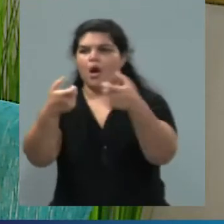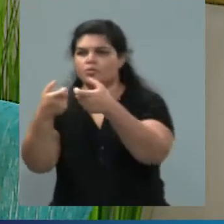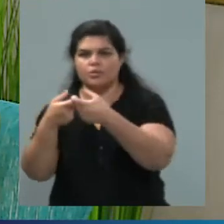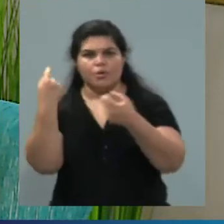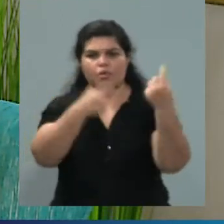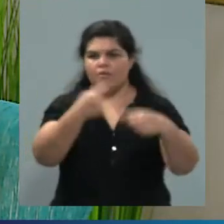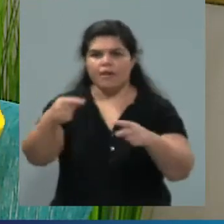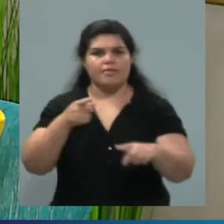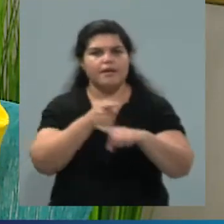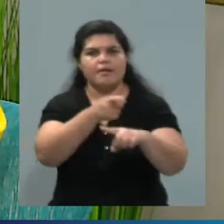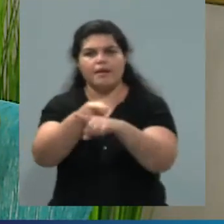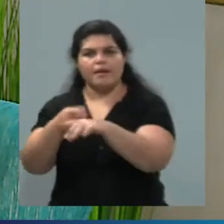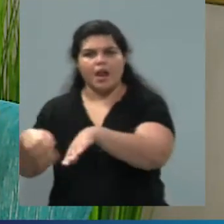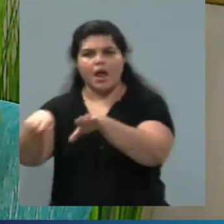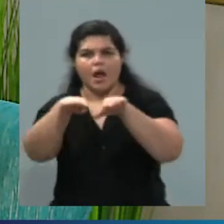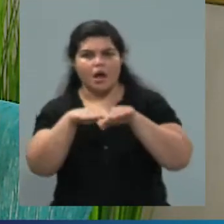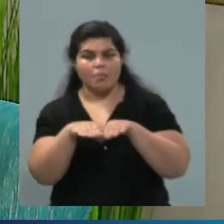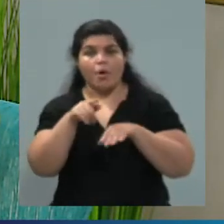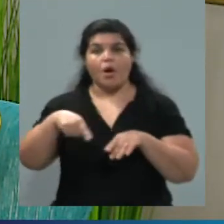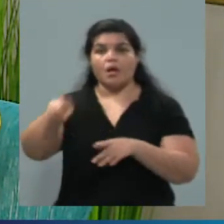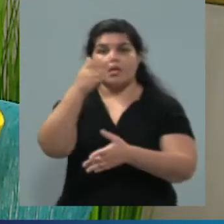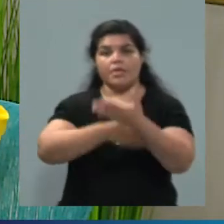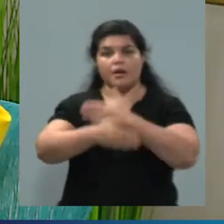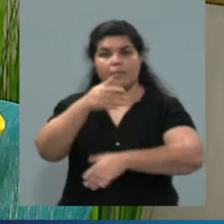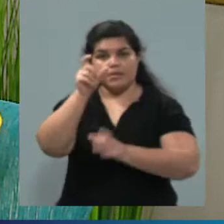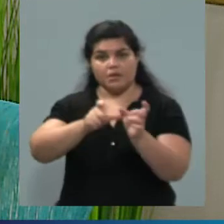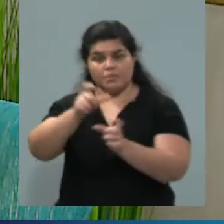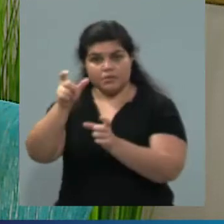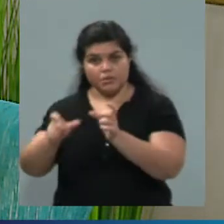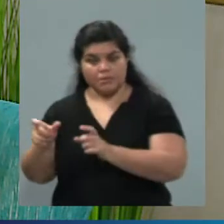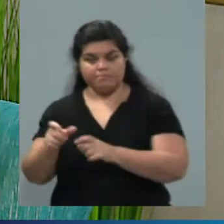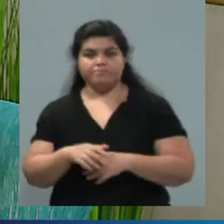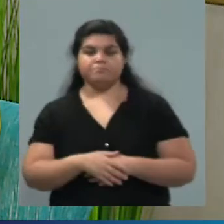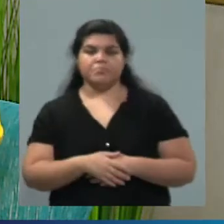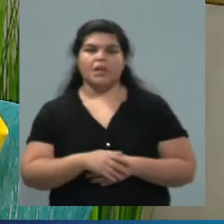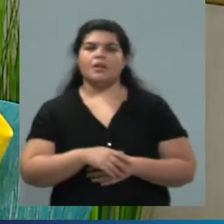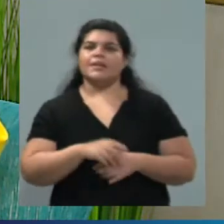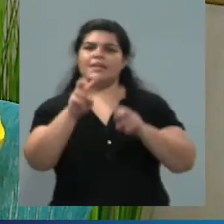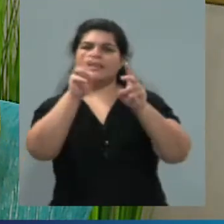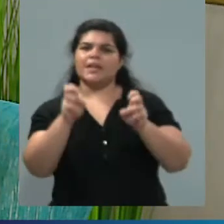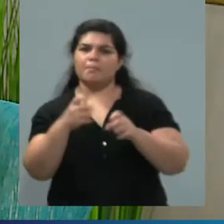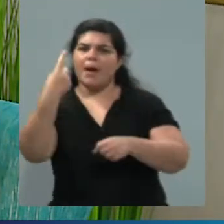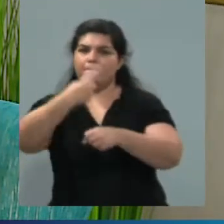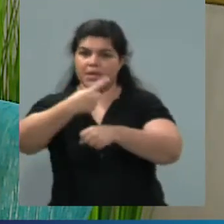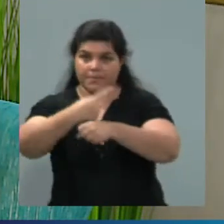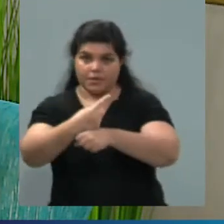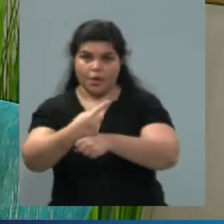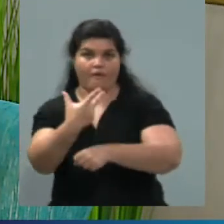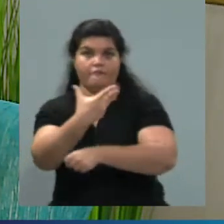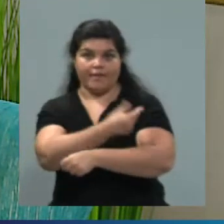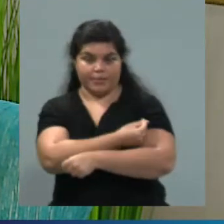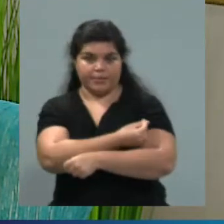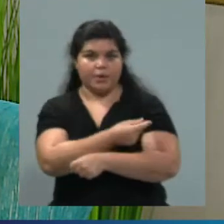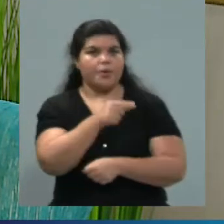medio camino para resolver para las personas con discapacidad. Primero queríamos ir por el tema de las vacunas. Sabemos que vos también te has sumado a